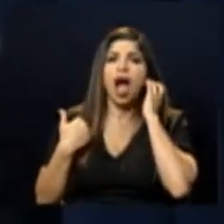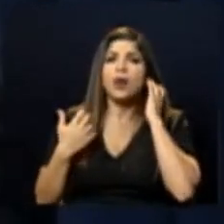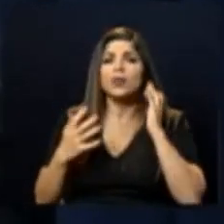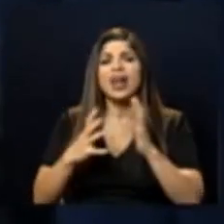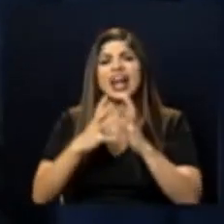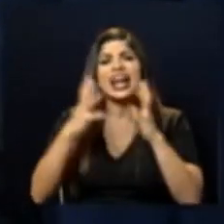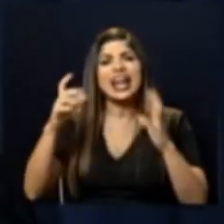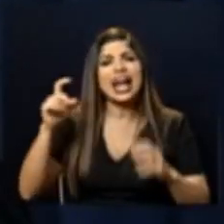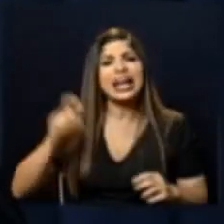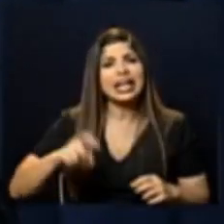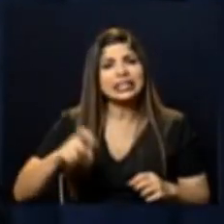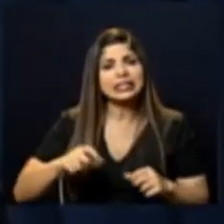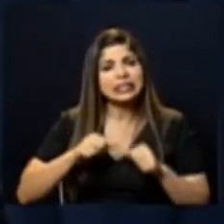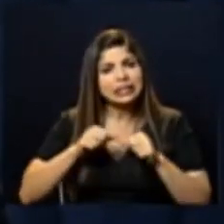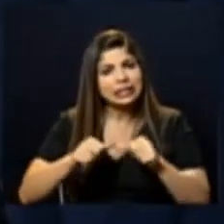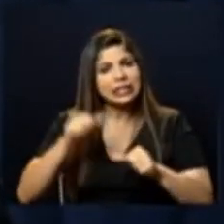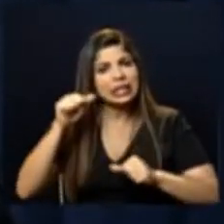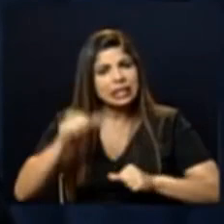seguir adelante.